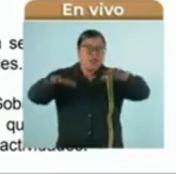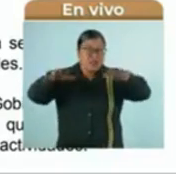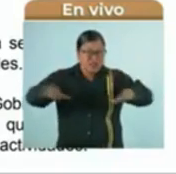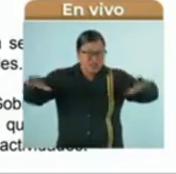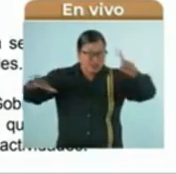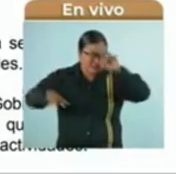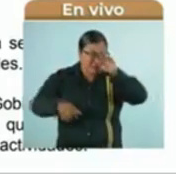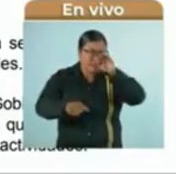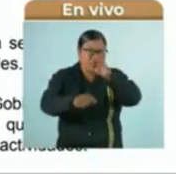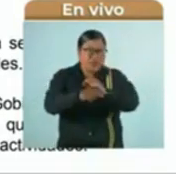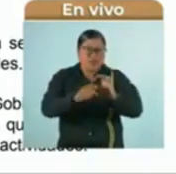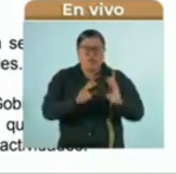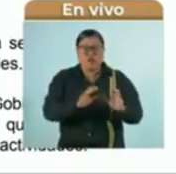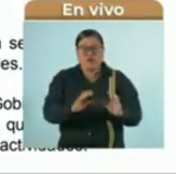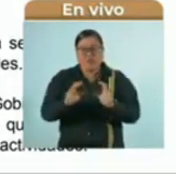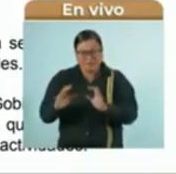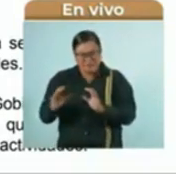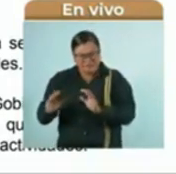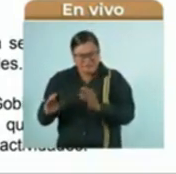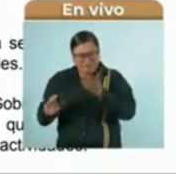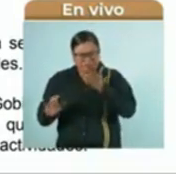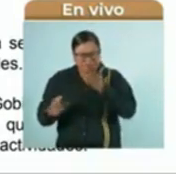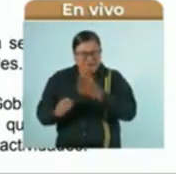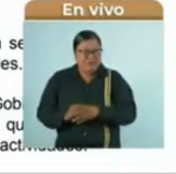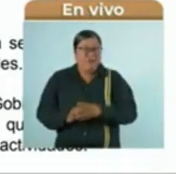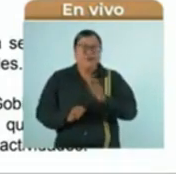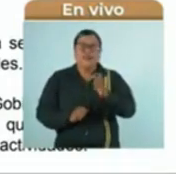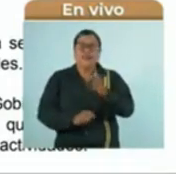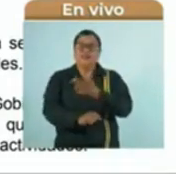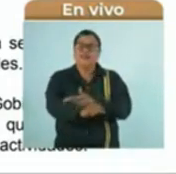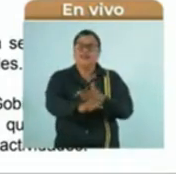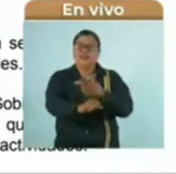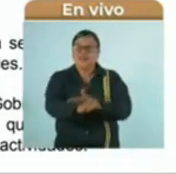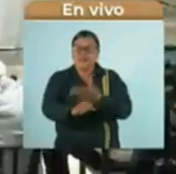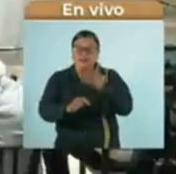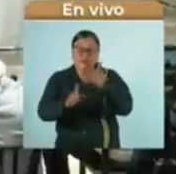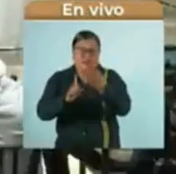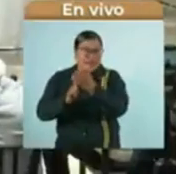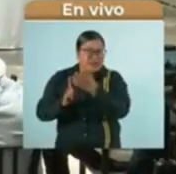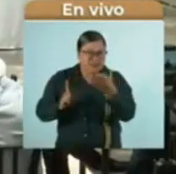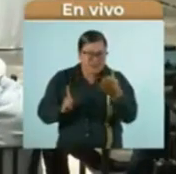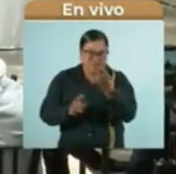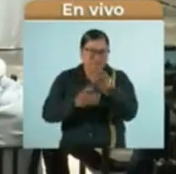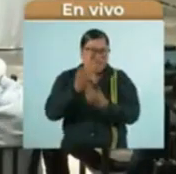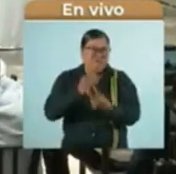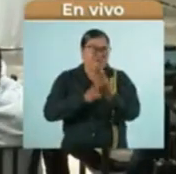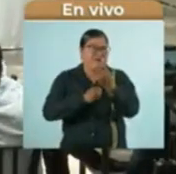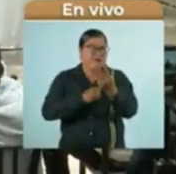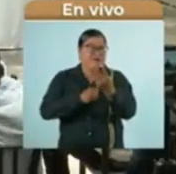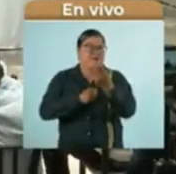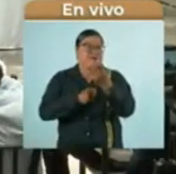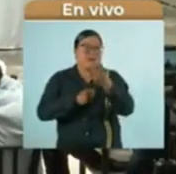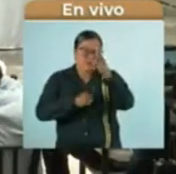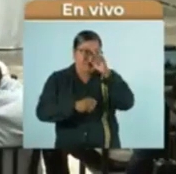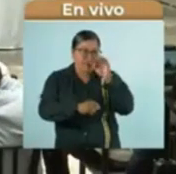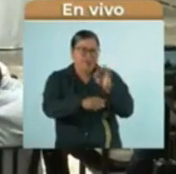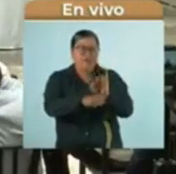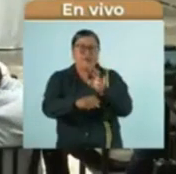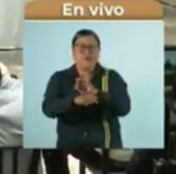su conservación. ¿Qué dice? Regularizar y ordenar. Y que se generen